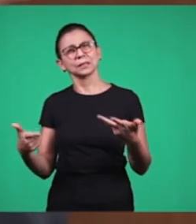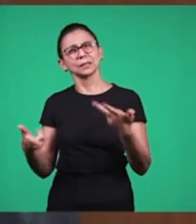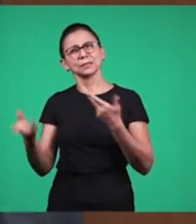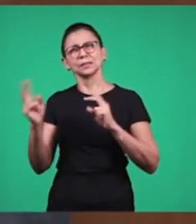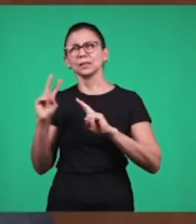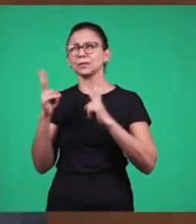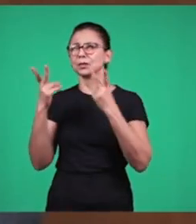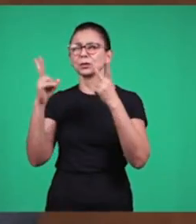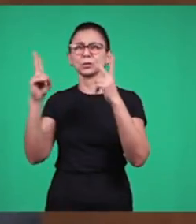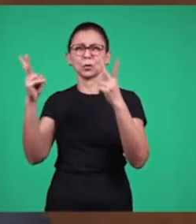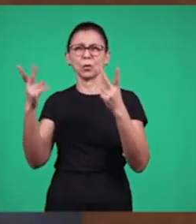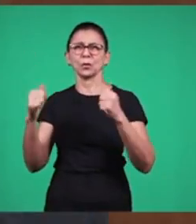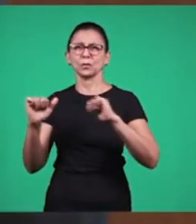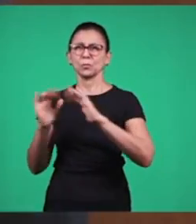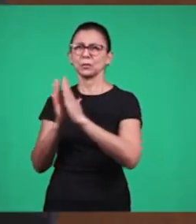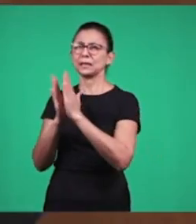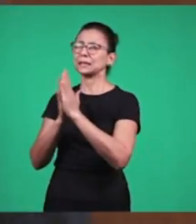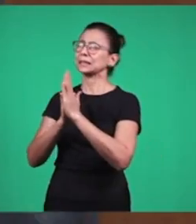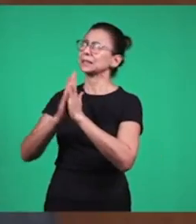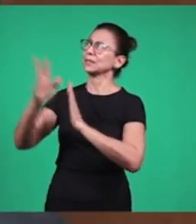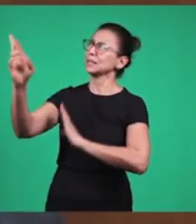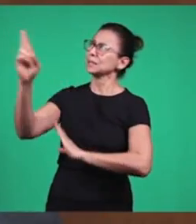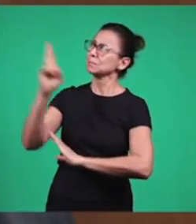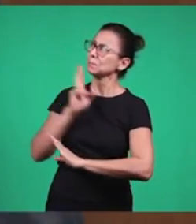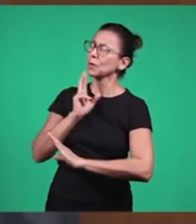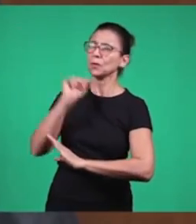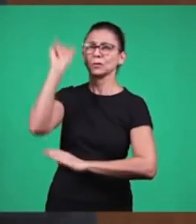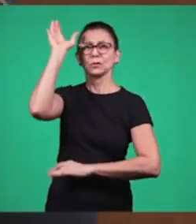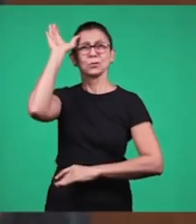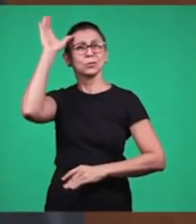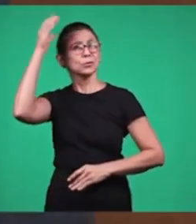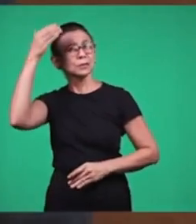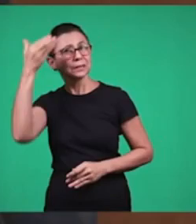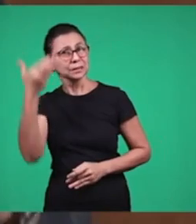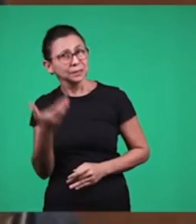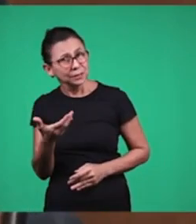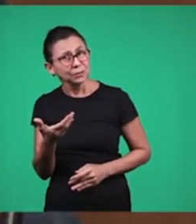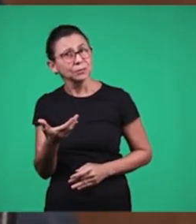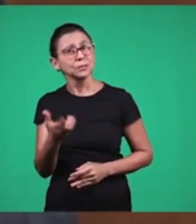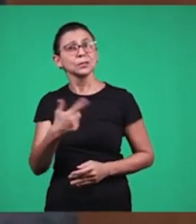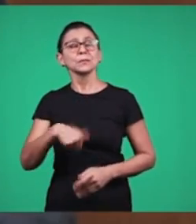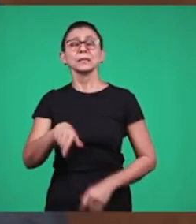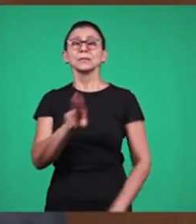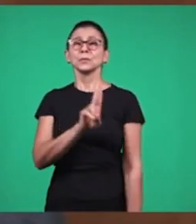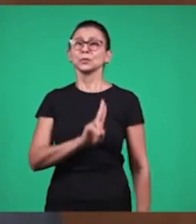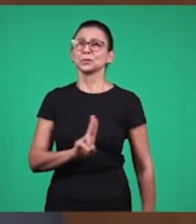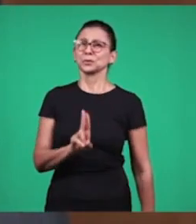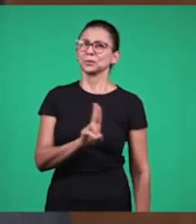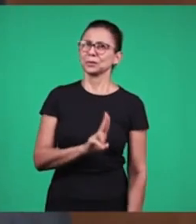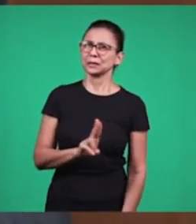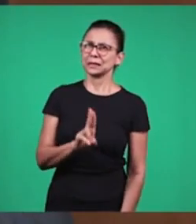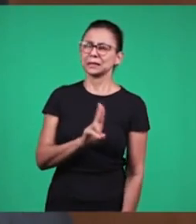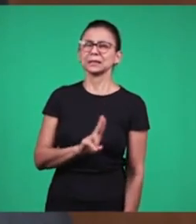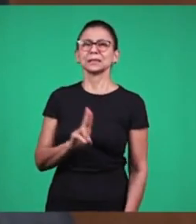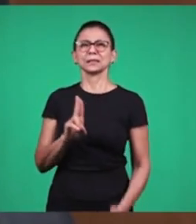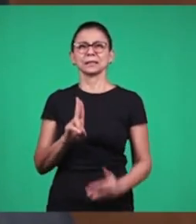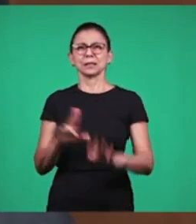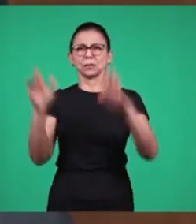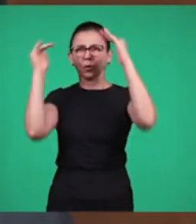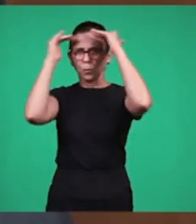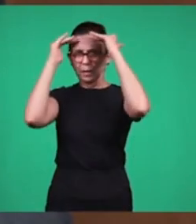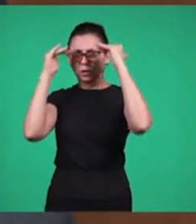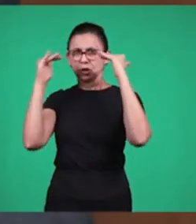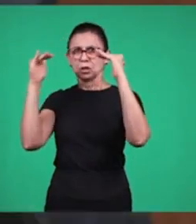manos respuestas y debemos usarlas con toda diligencia